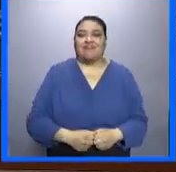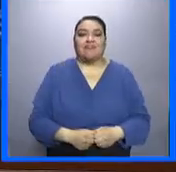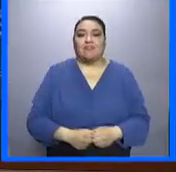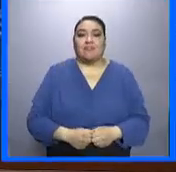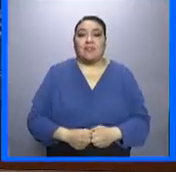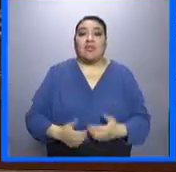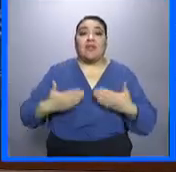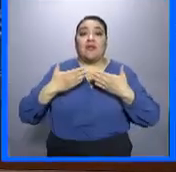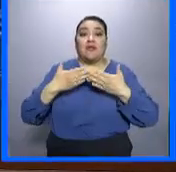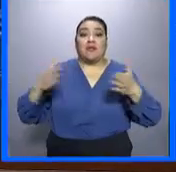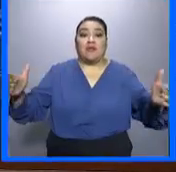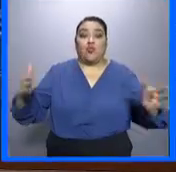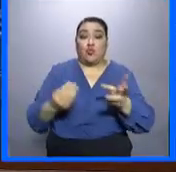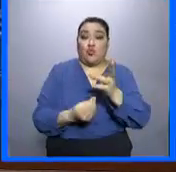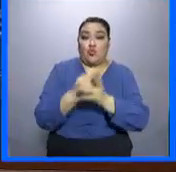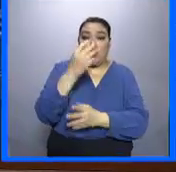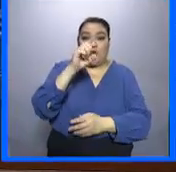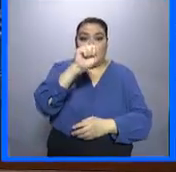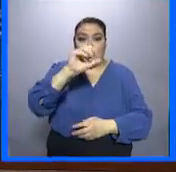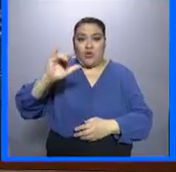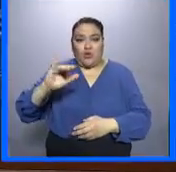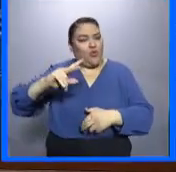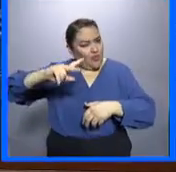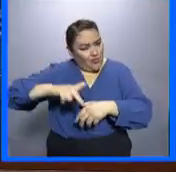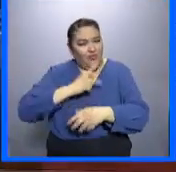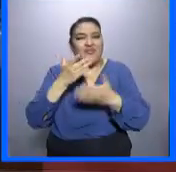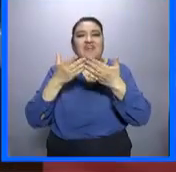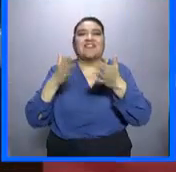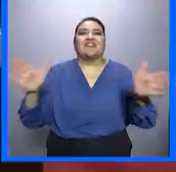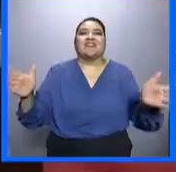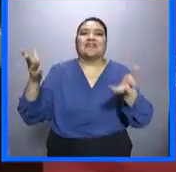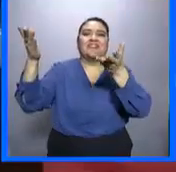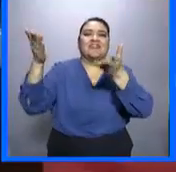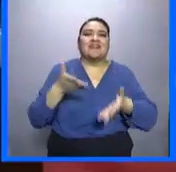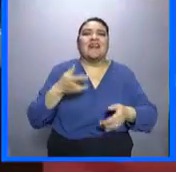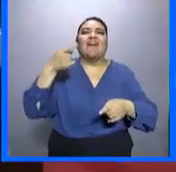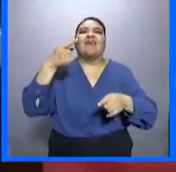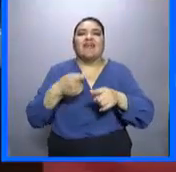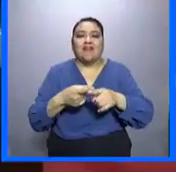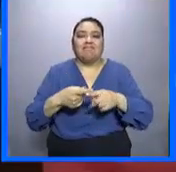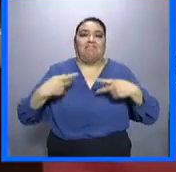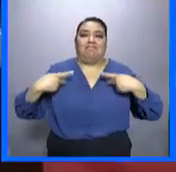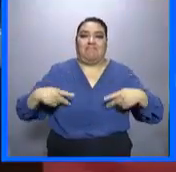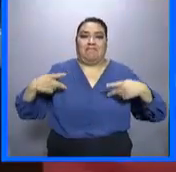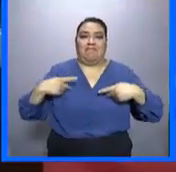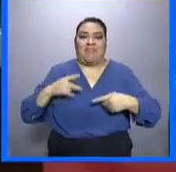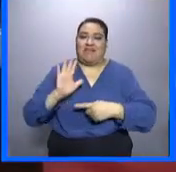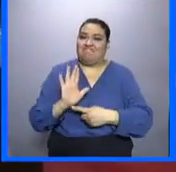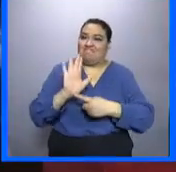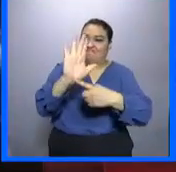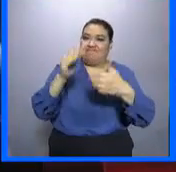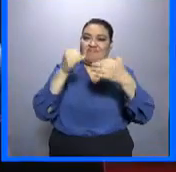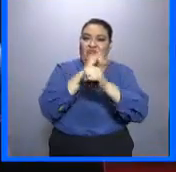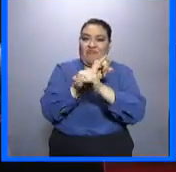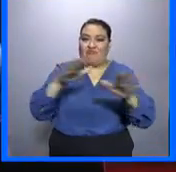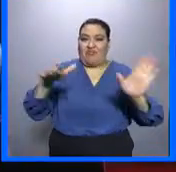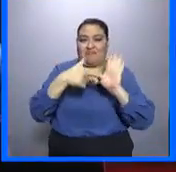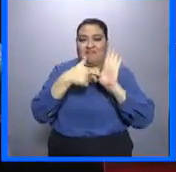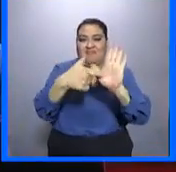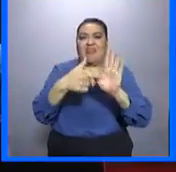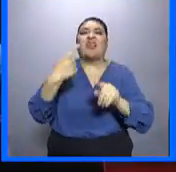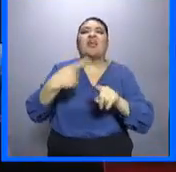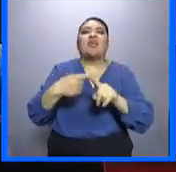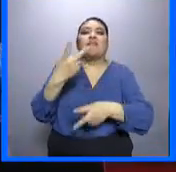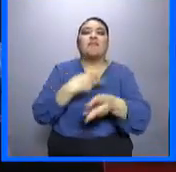Las puertas de la nueva Suprema Corte se abrieron de nueva cuenta para dar paso a la rendición de cuentas y la transparencia. En esta ocasión